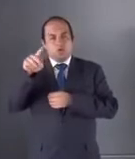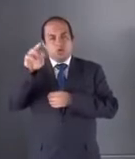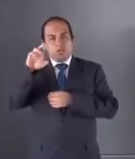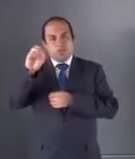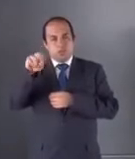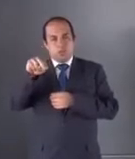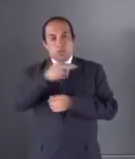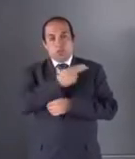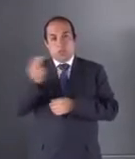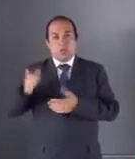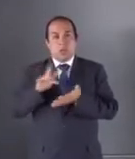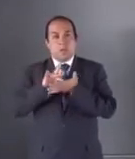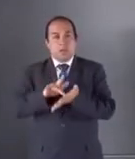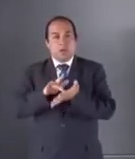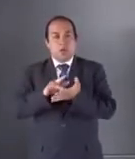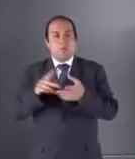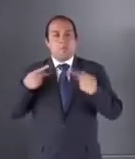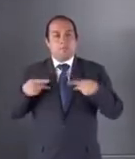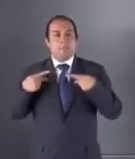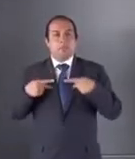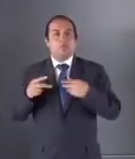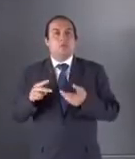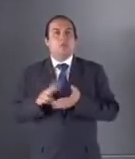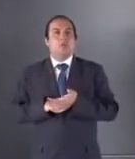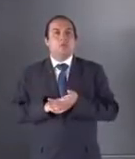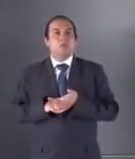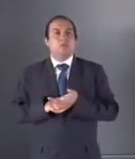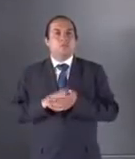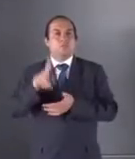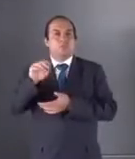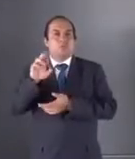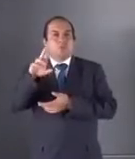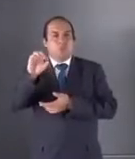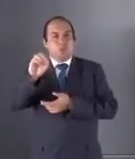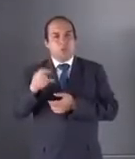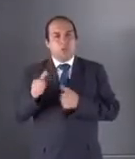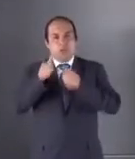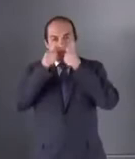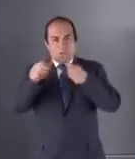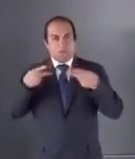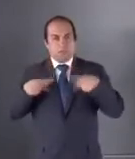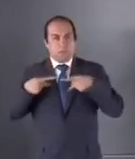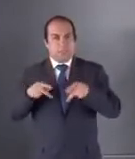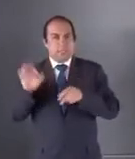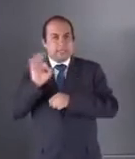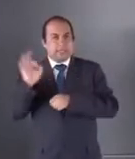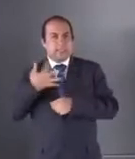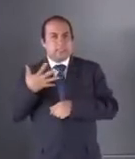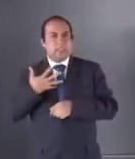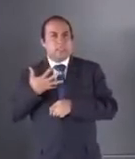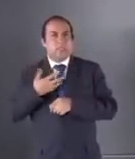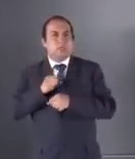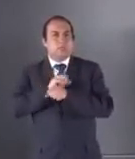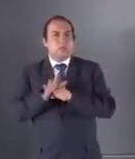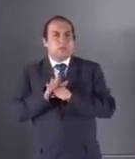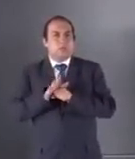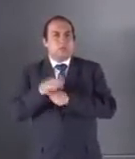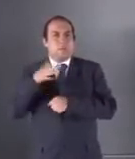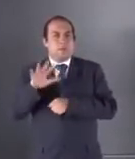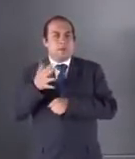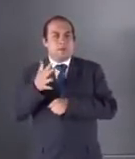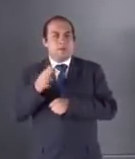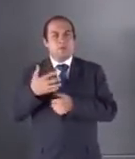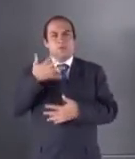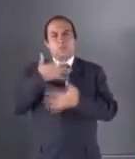voluntarios a través de los kioscos en los que se atiende a las personas que son sospechosos de COVID. Son alrededor de 10,000, 15,000